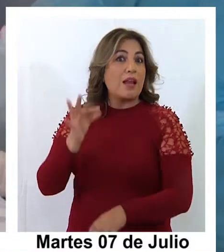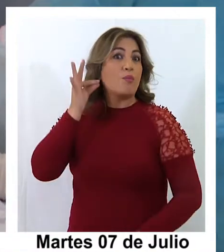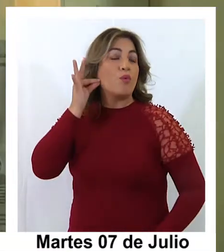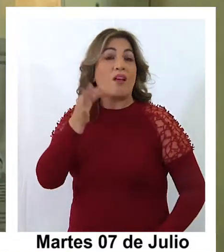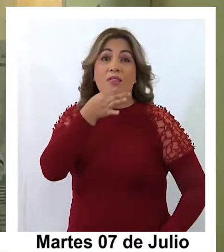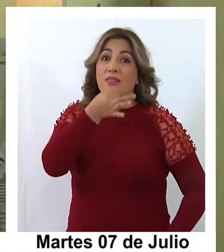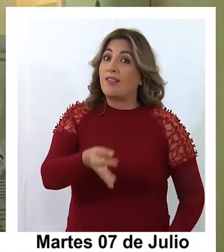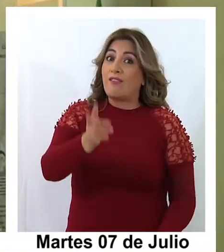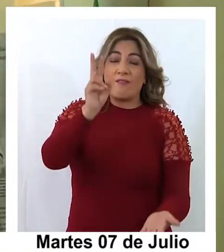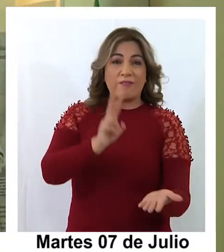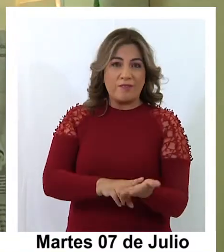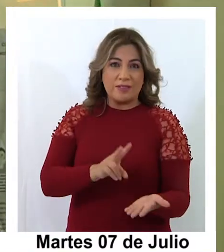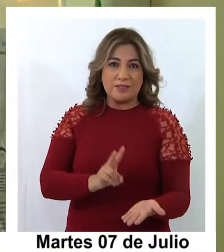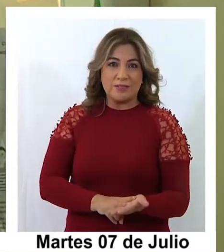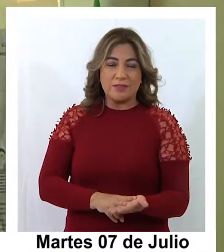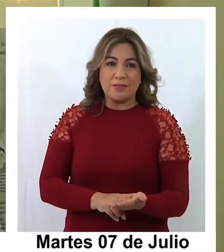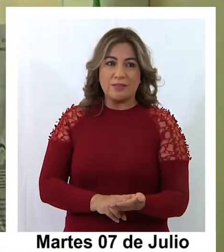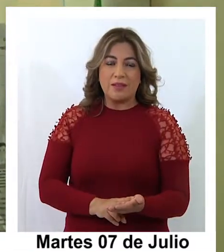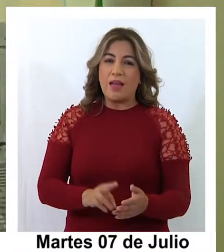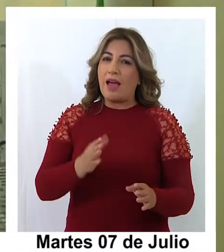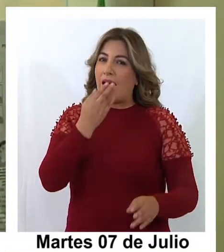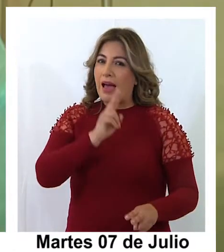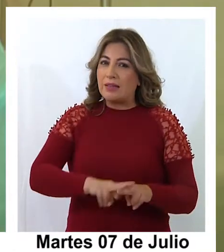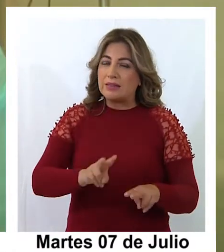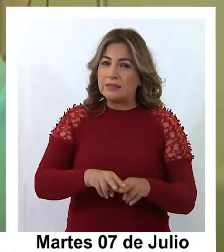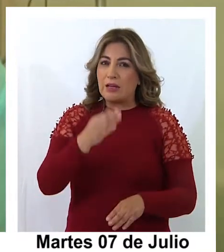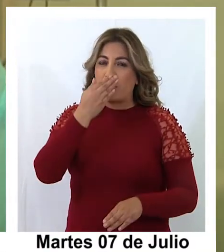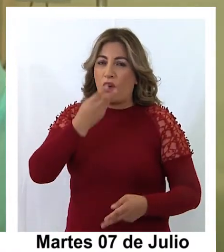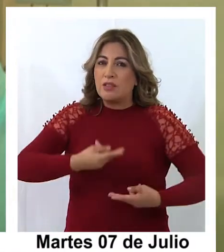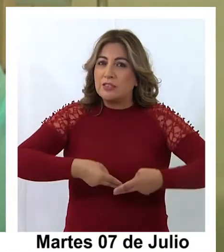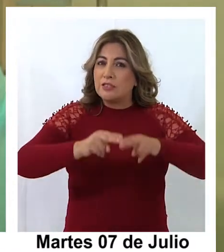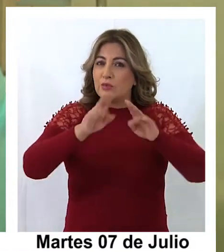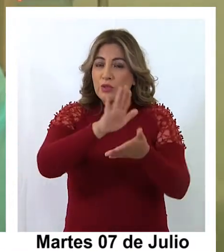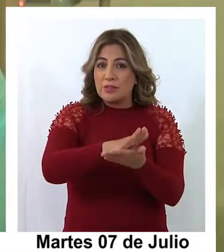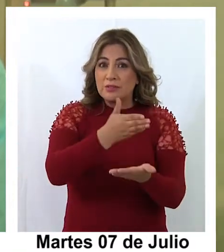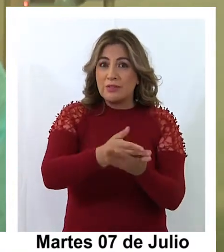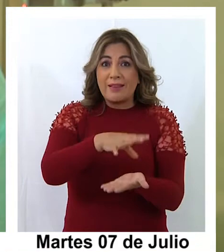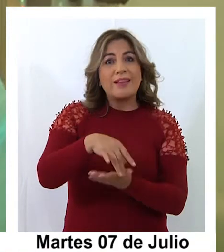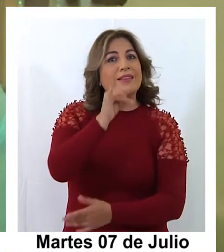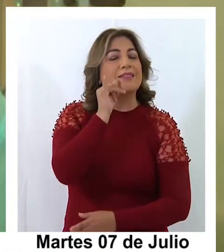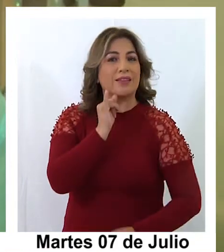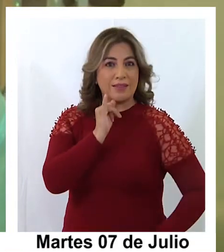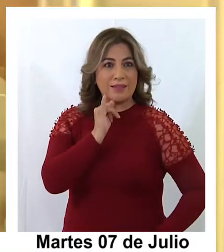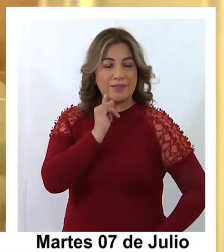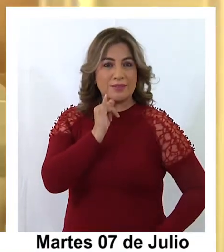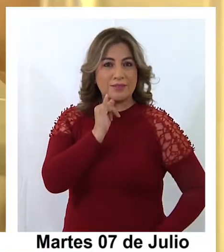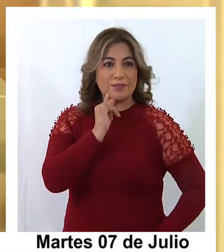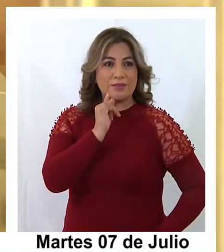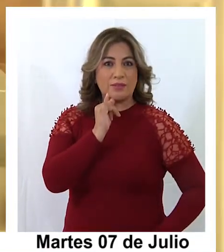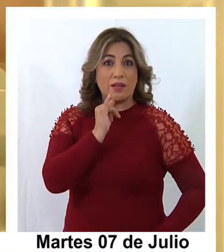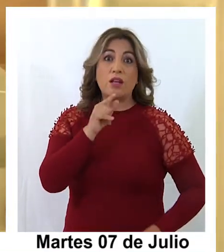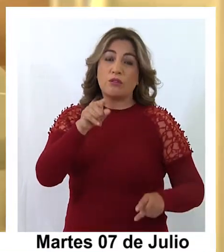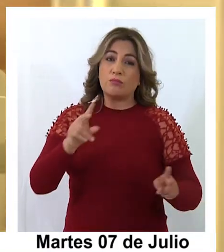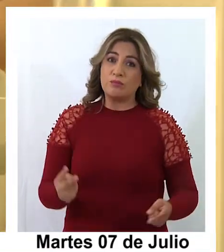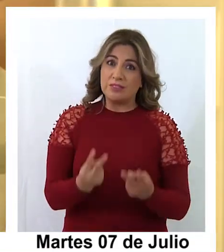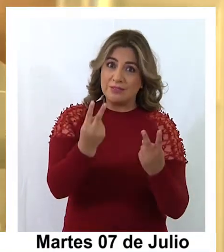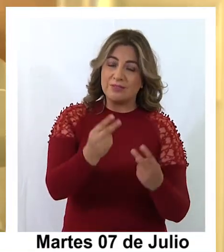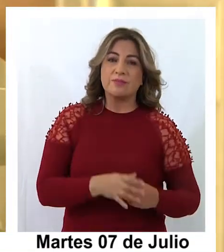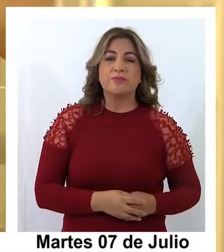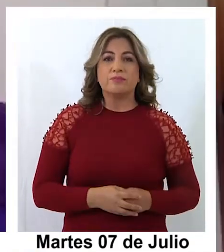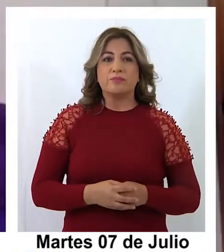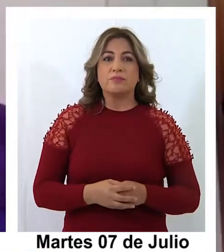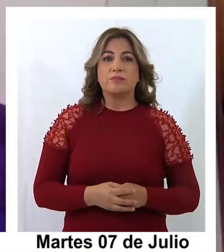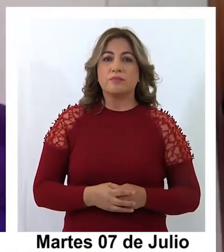que, sin duda, el fortalecimiento de la infraestructura sanitaria de la región es lo rescatable.